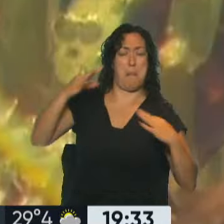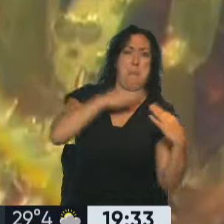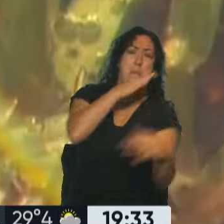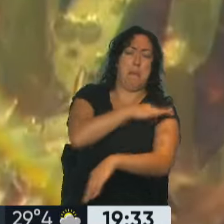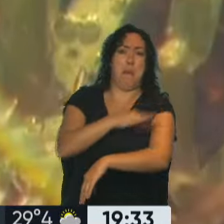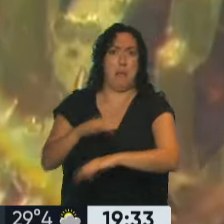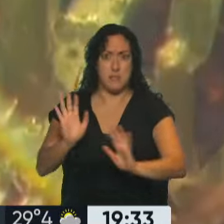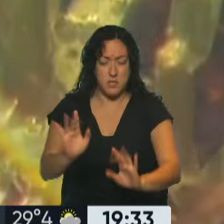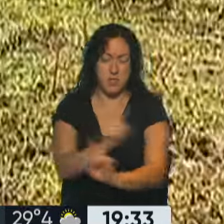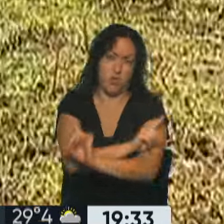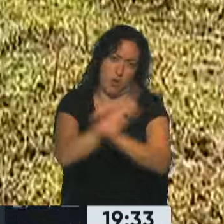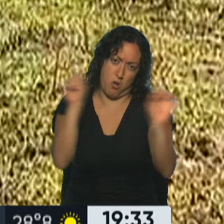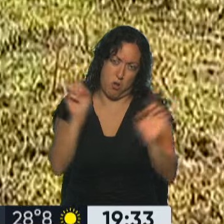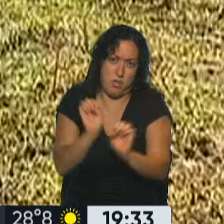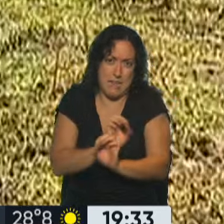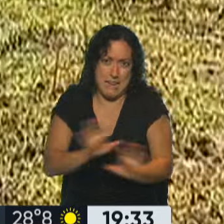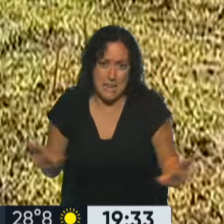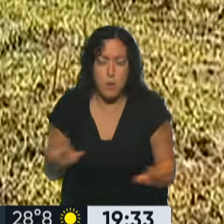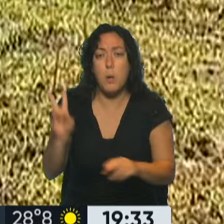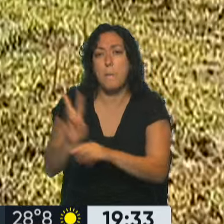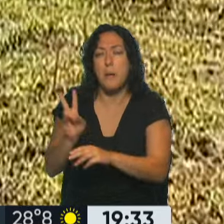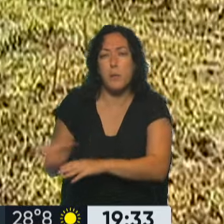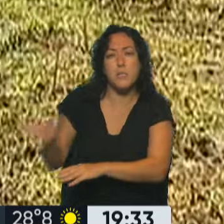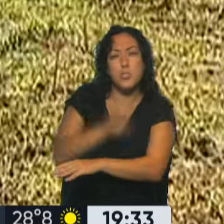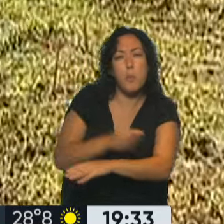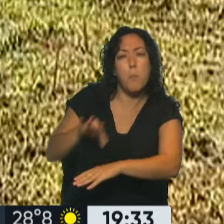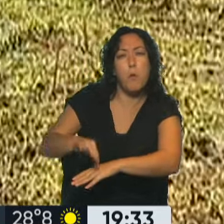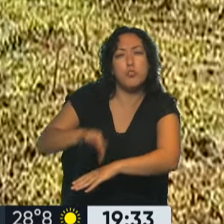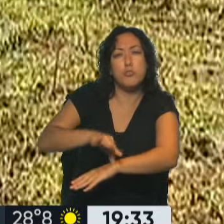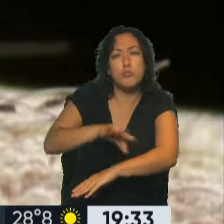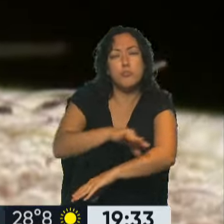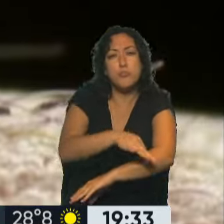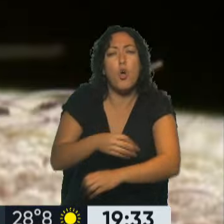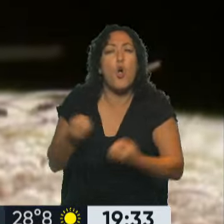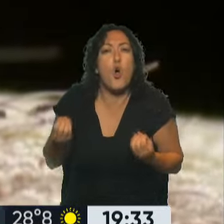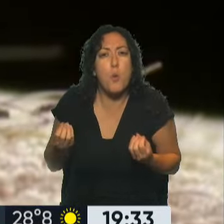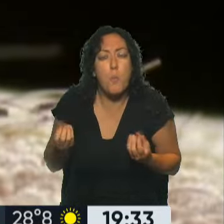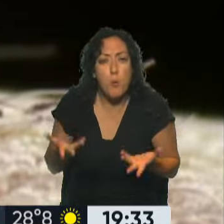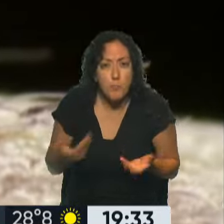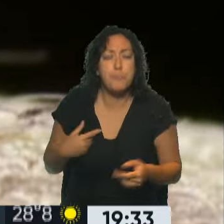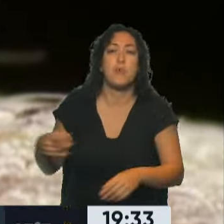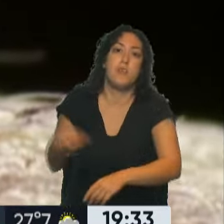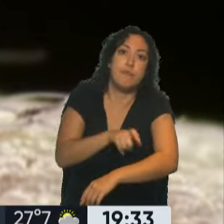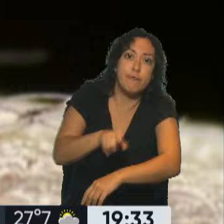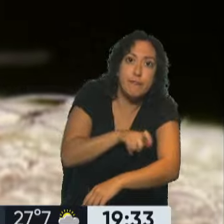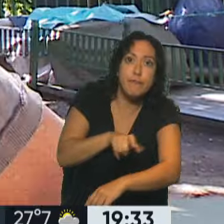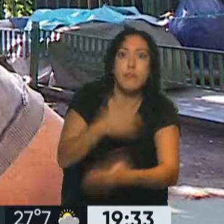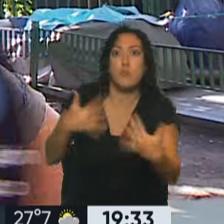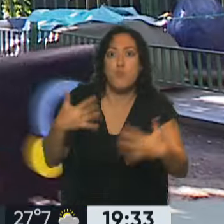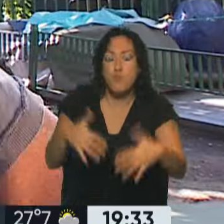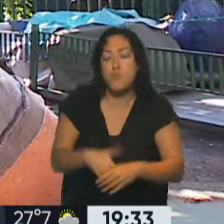acá Cómo hacés para prevenirte de las picadura de los mosquitos y mucho mucho off y Bueno ahí